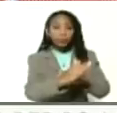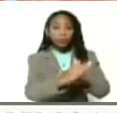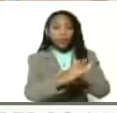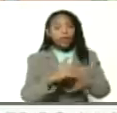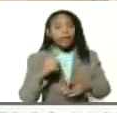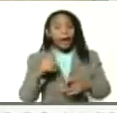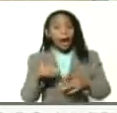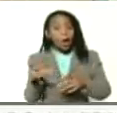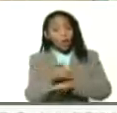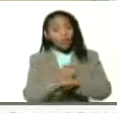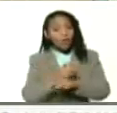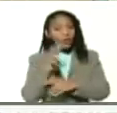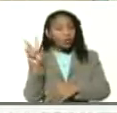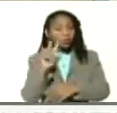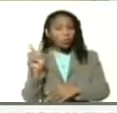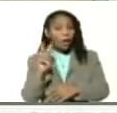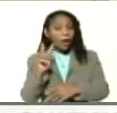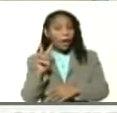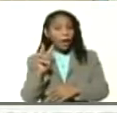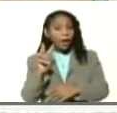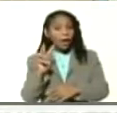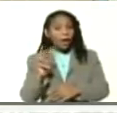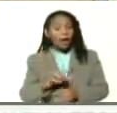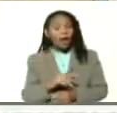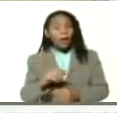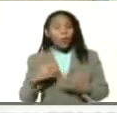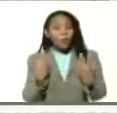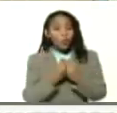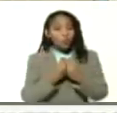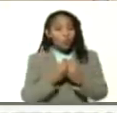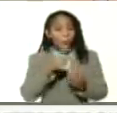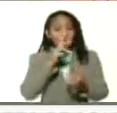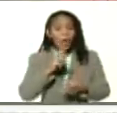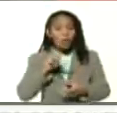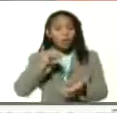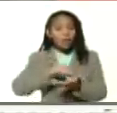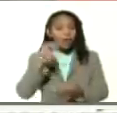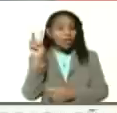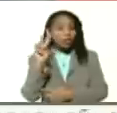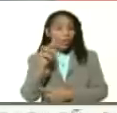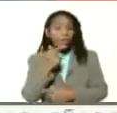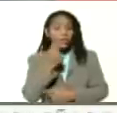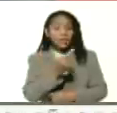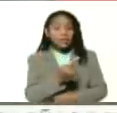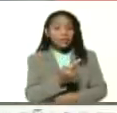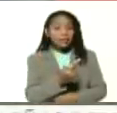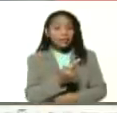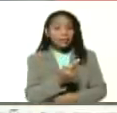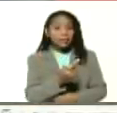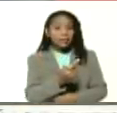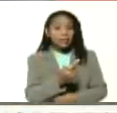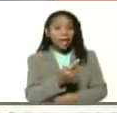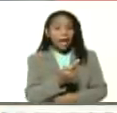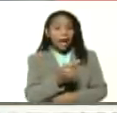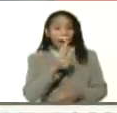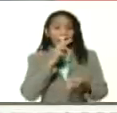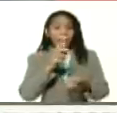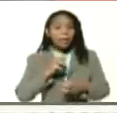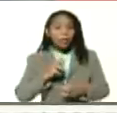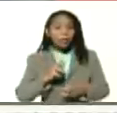gobierno de Venezuela, conjuntamente con el Banco Central de Venezuela, le dice al Banco de